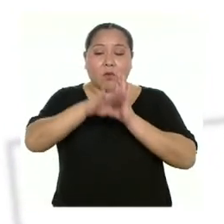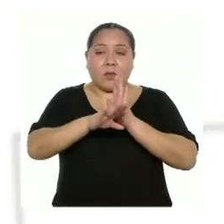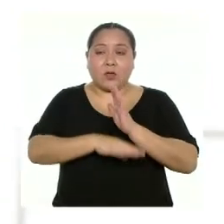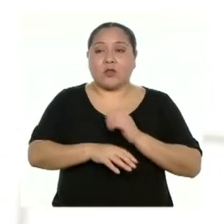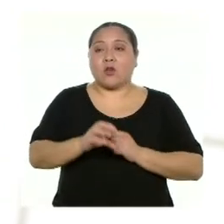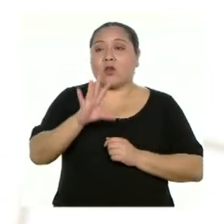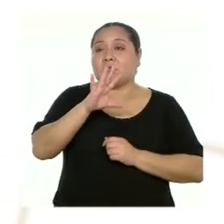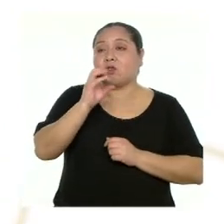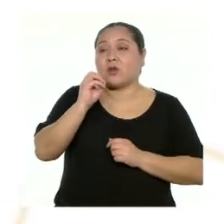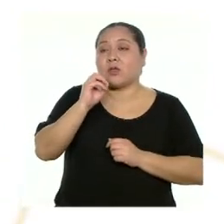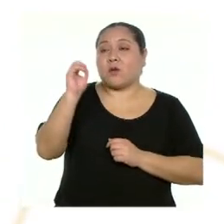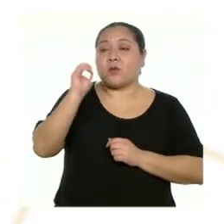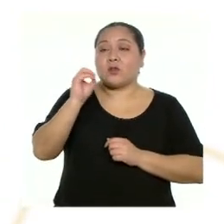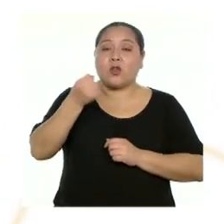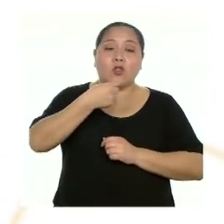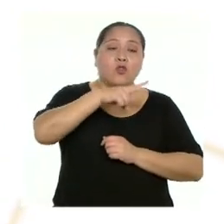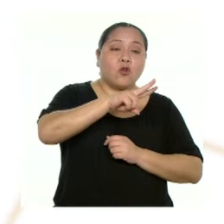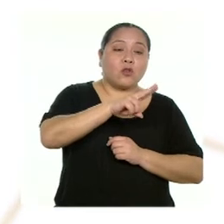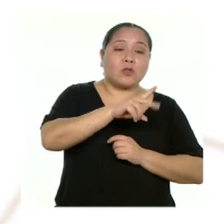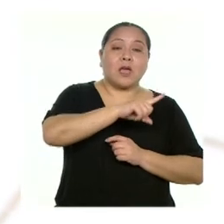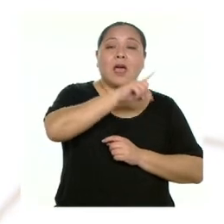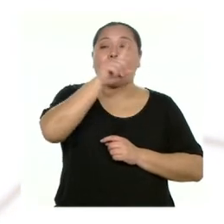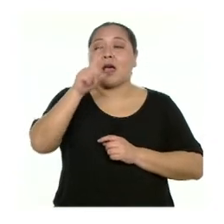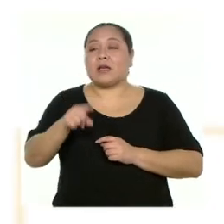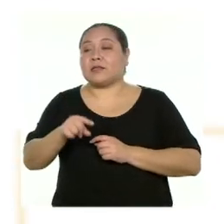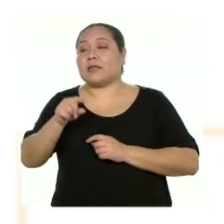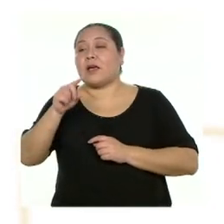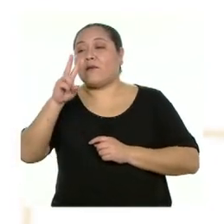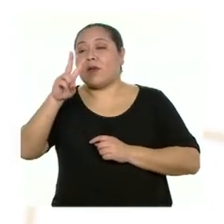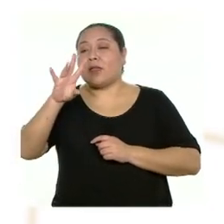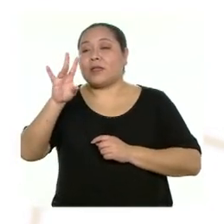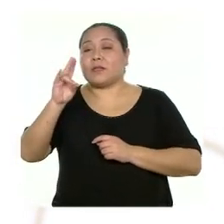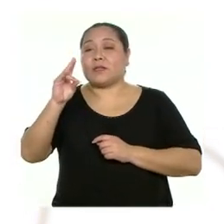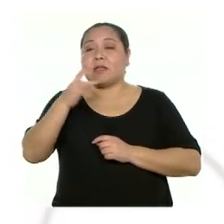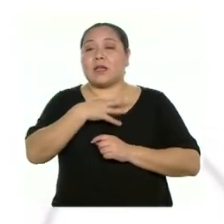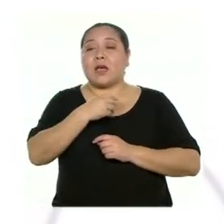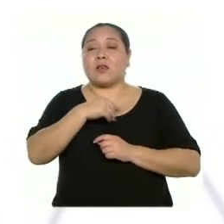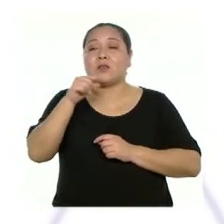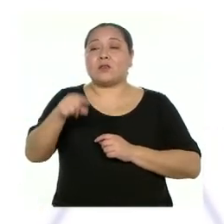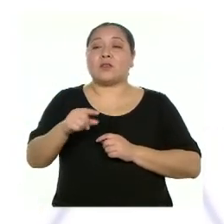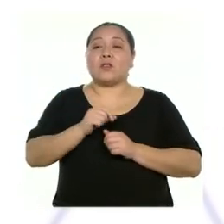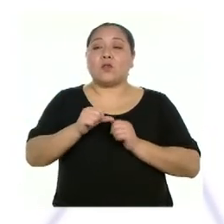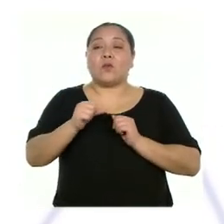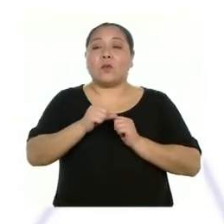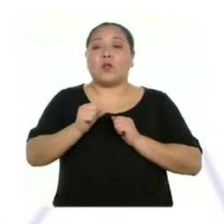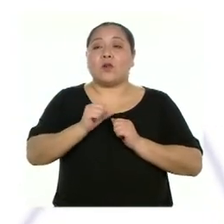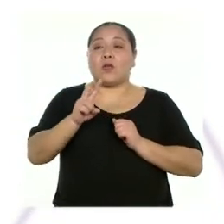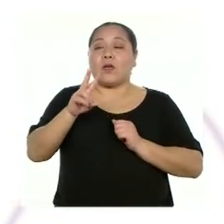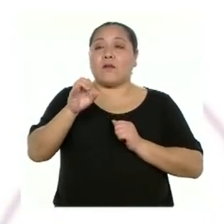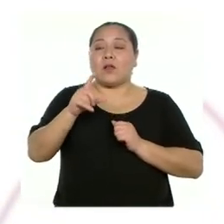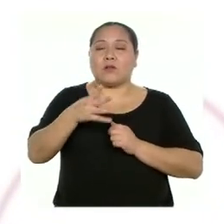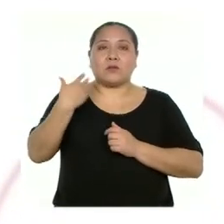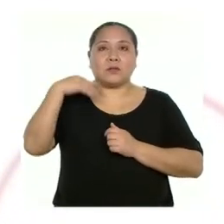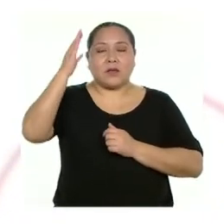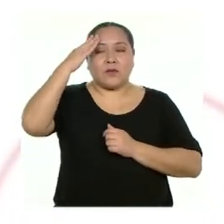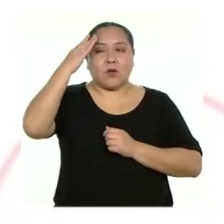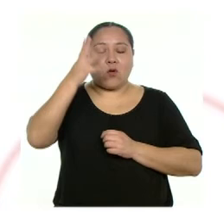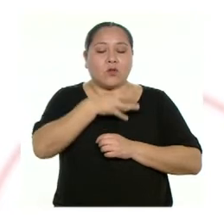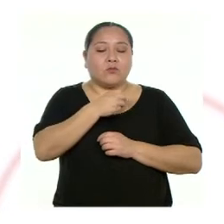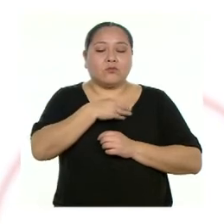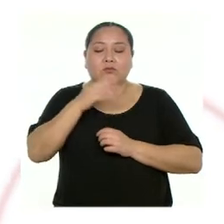de 12 a 27 años. Con ese valor de la mediana y los intervalos, puedo saber cómo estuvieron las